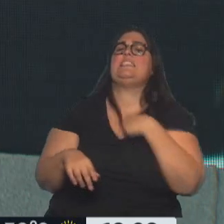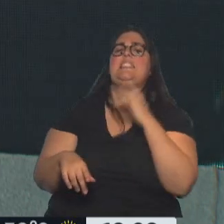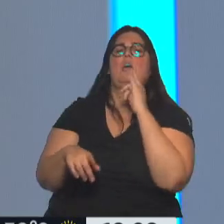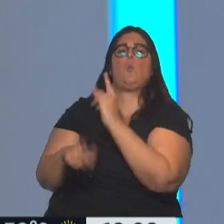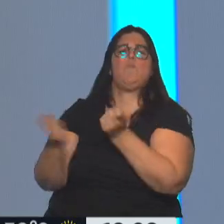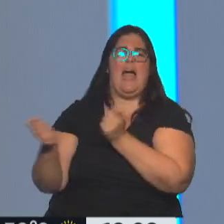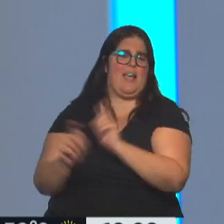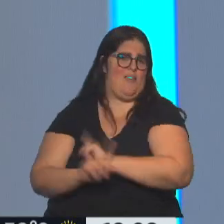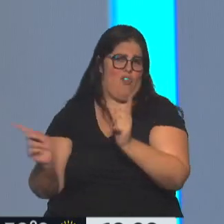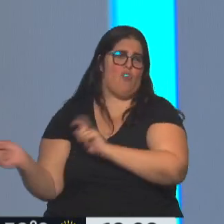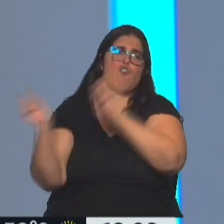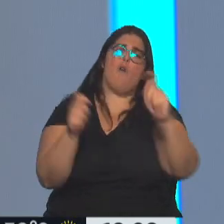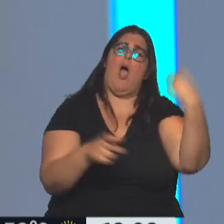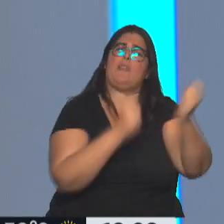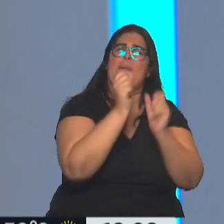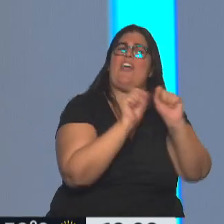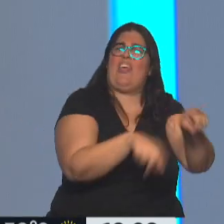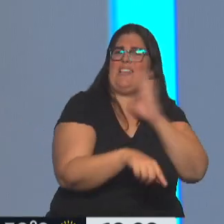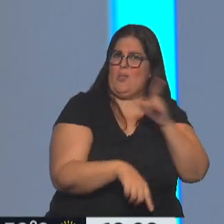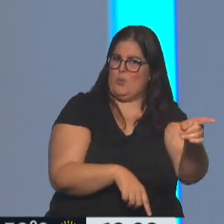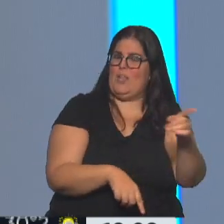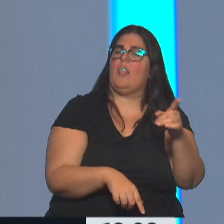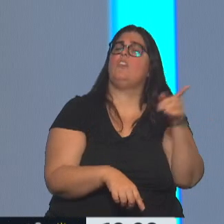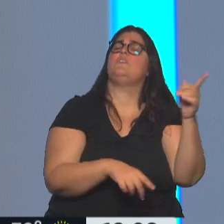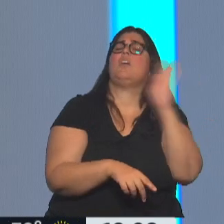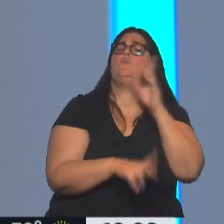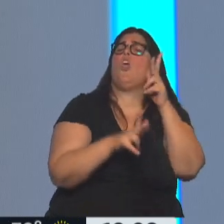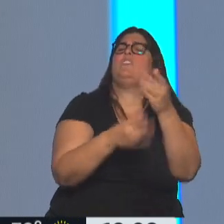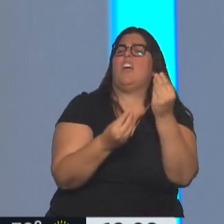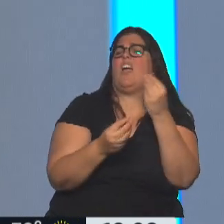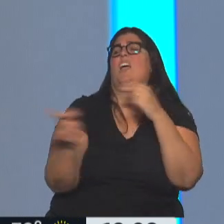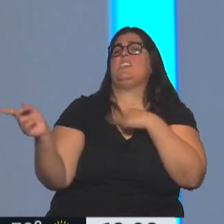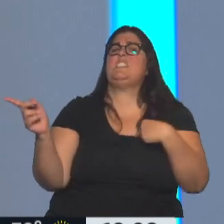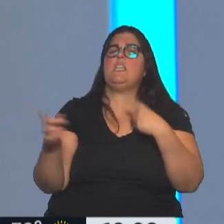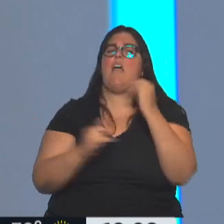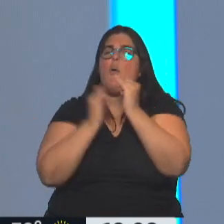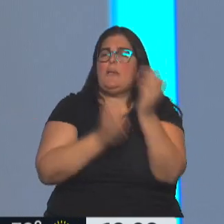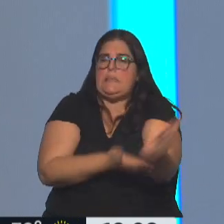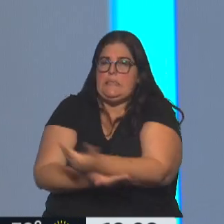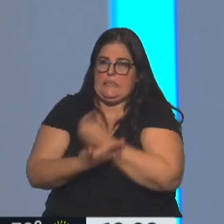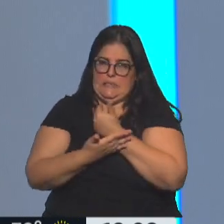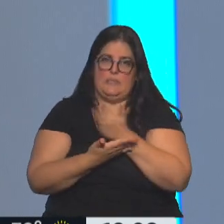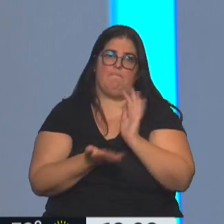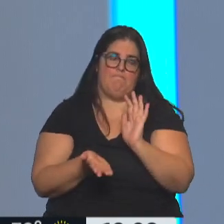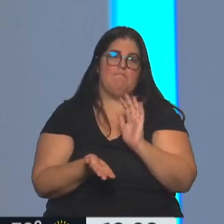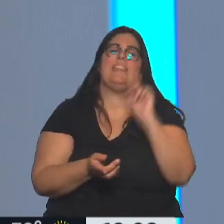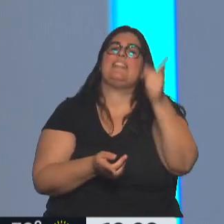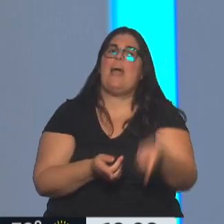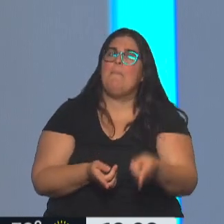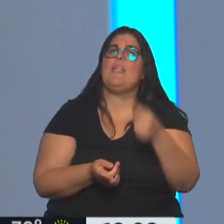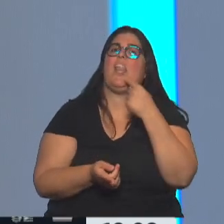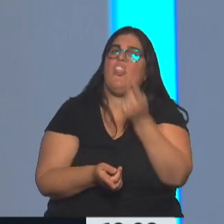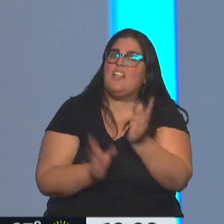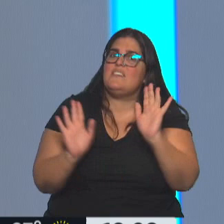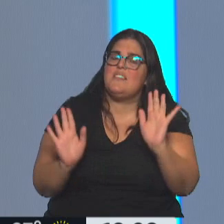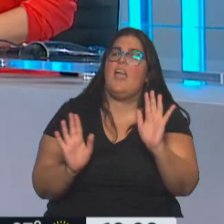bueno, por un lado lo que hacen es recolectar información, pero además otro dato interesante es que dicen que también quieren llevar propaganda a